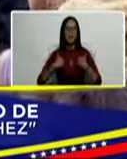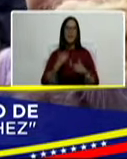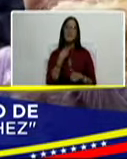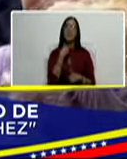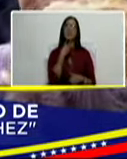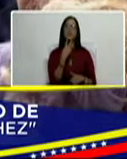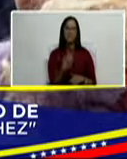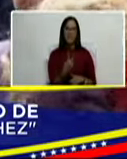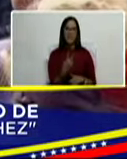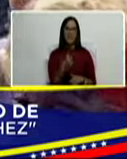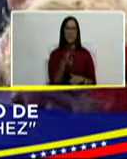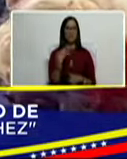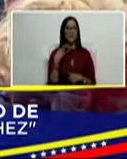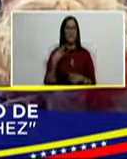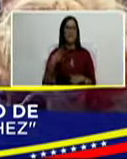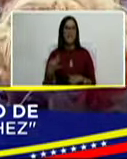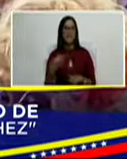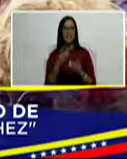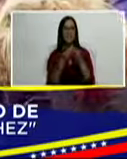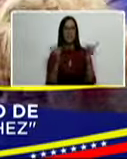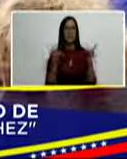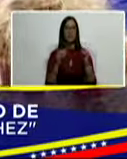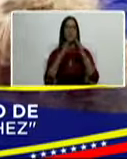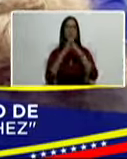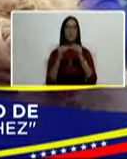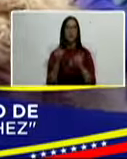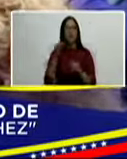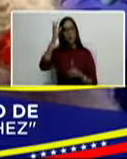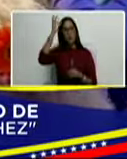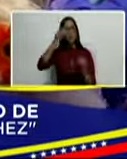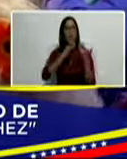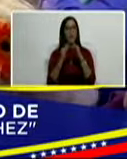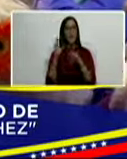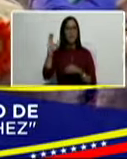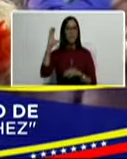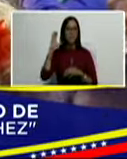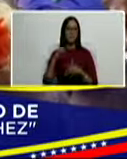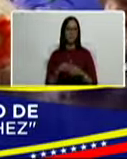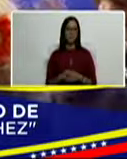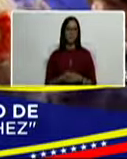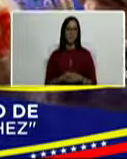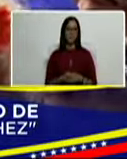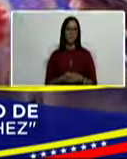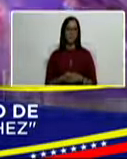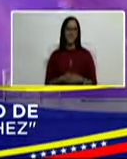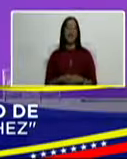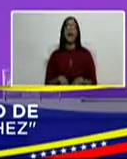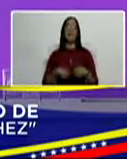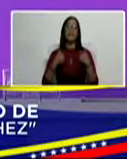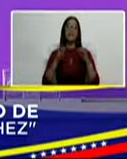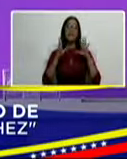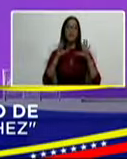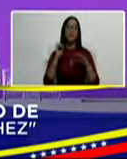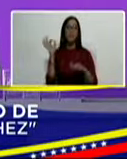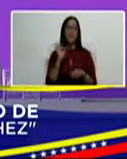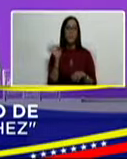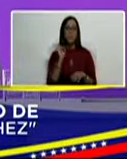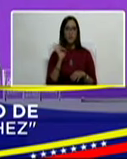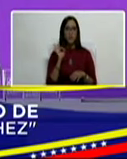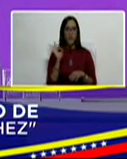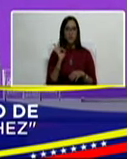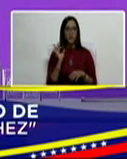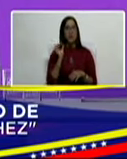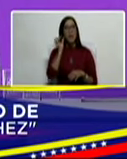voceras electas democráticamente de todos los consejos comunales del país. Es más del 80%